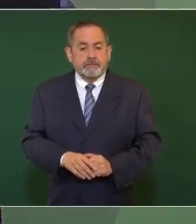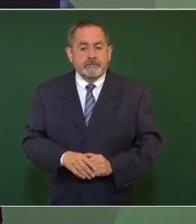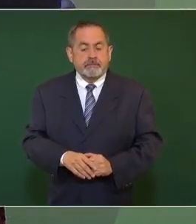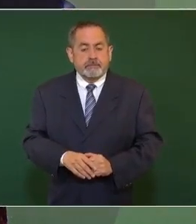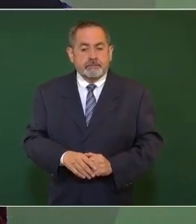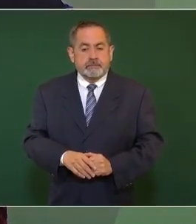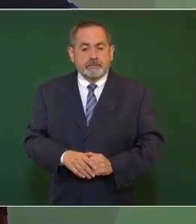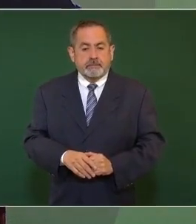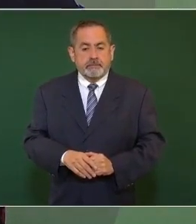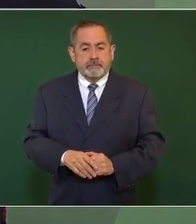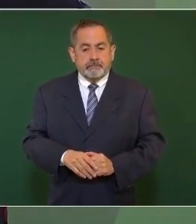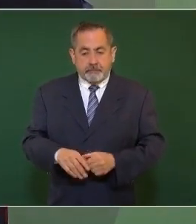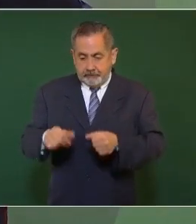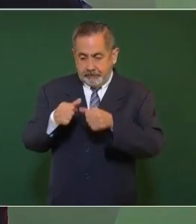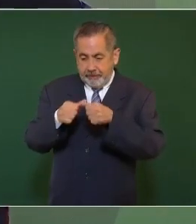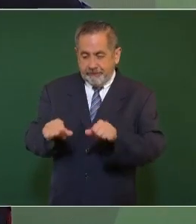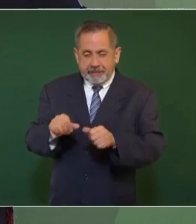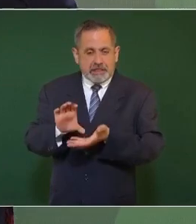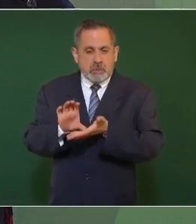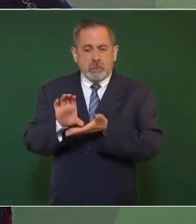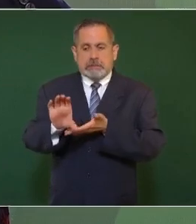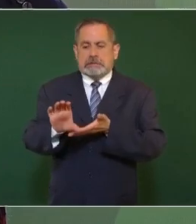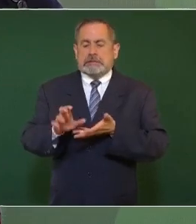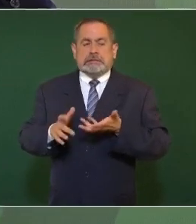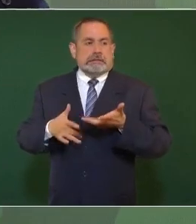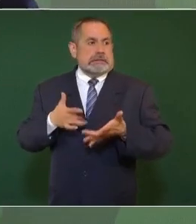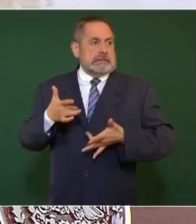eso produce mucha tentación.